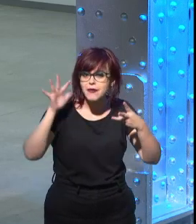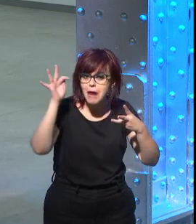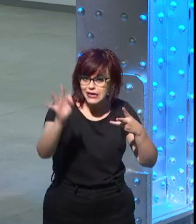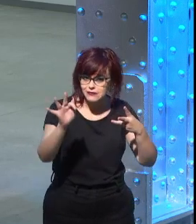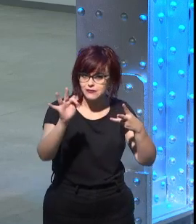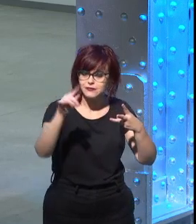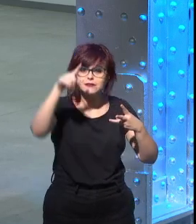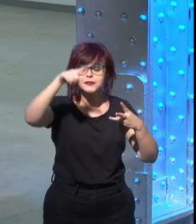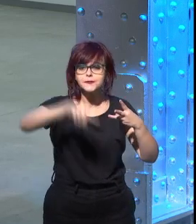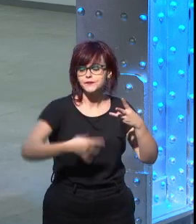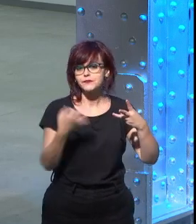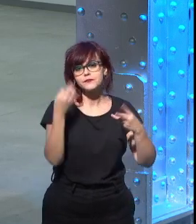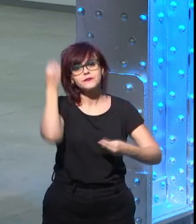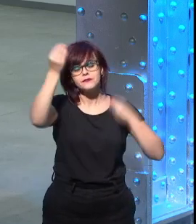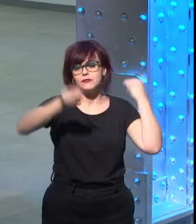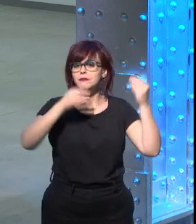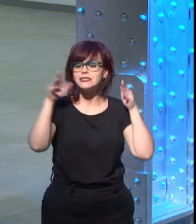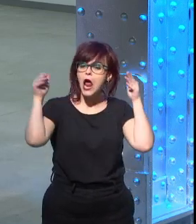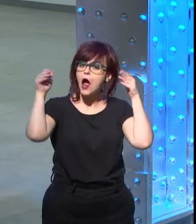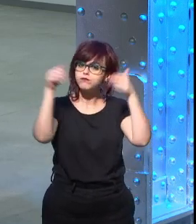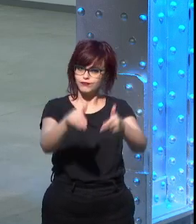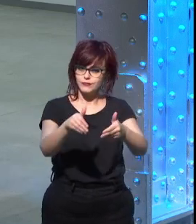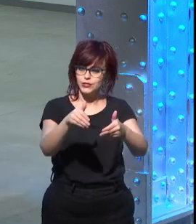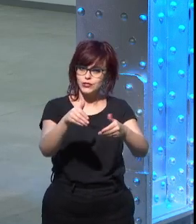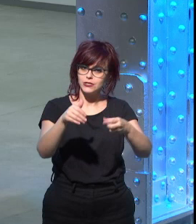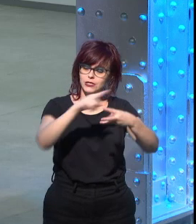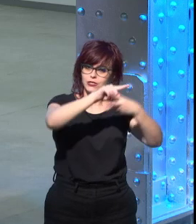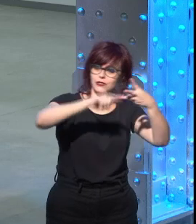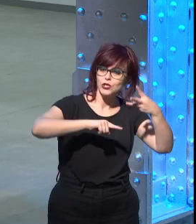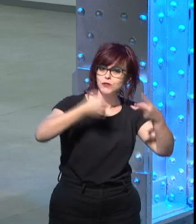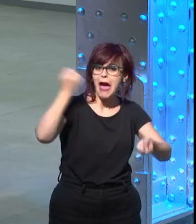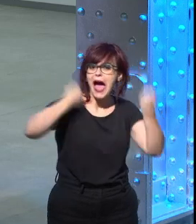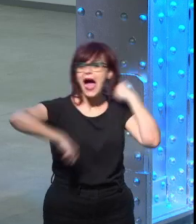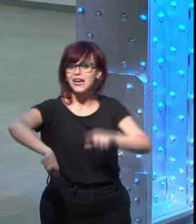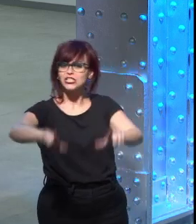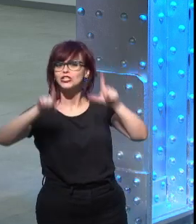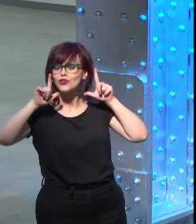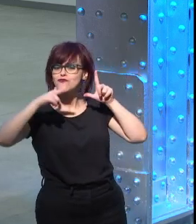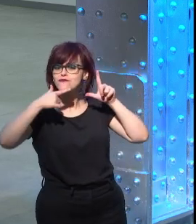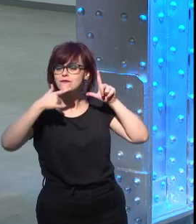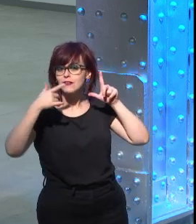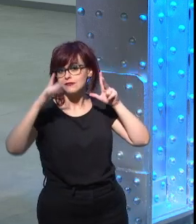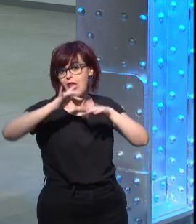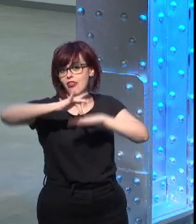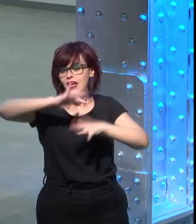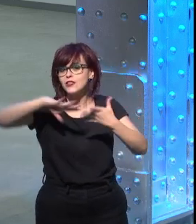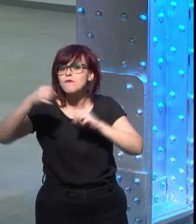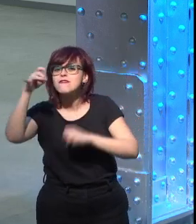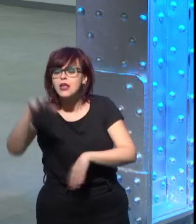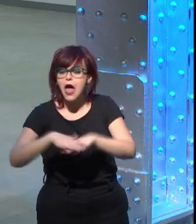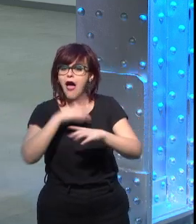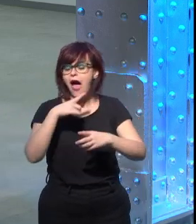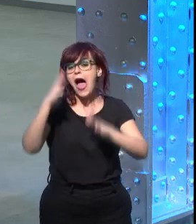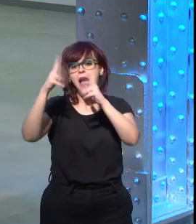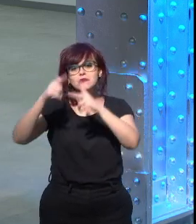de estos 3 pilares básicos, nos hemos centrado en los 3 actores fundamentales de la digitalización: las